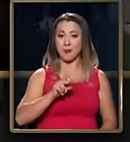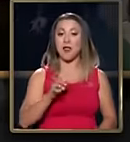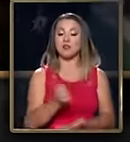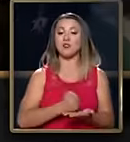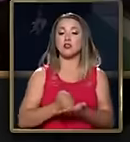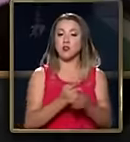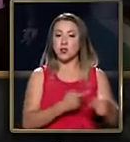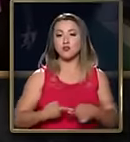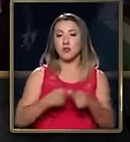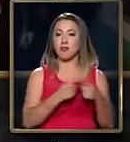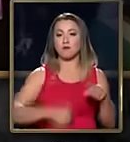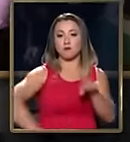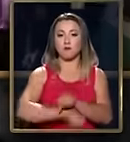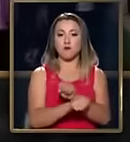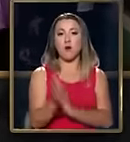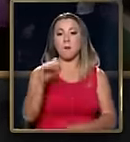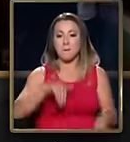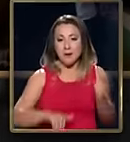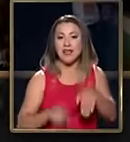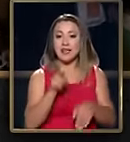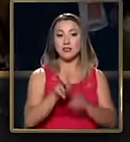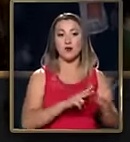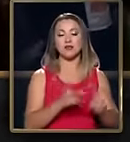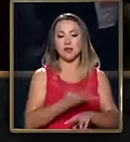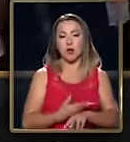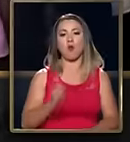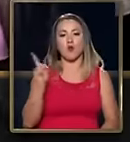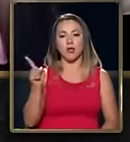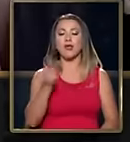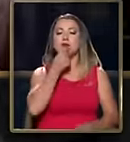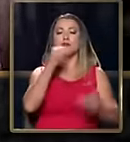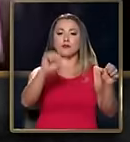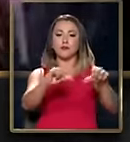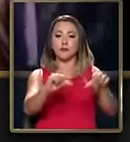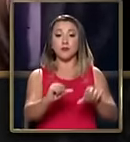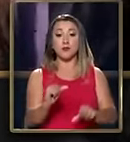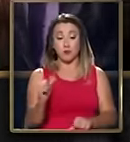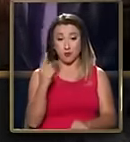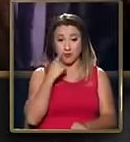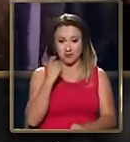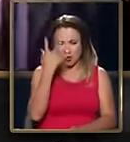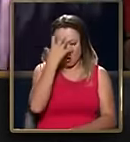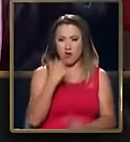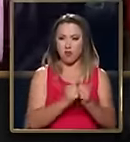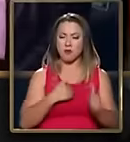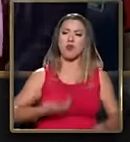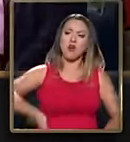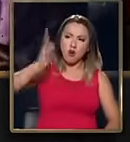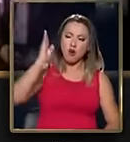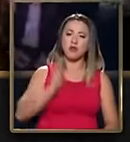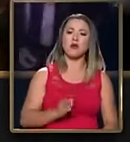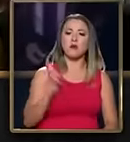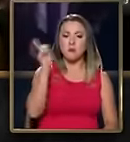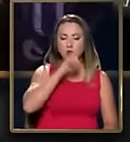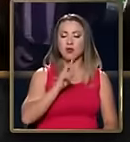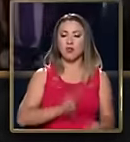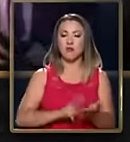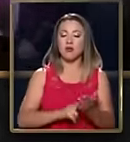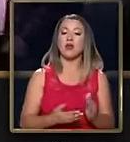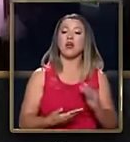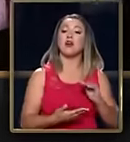Asociación Nacional de Fútbol Playa. Eso es lo que está haciendo Guaraya. No, y un día se enojó conmigo. Le dije, oye, Jade, weón, puta, está bien ganar la